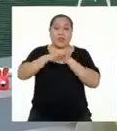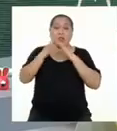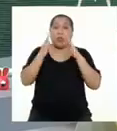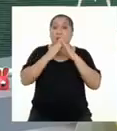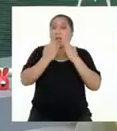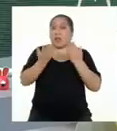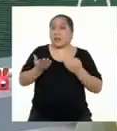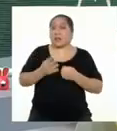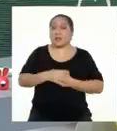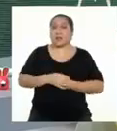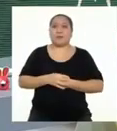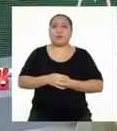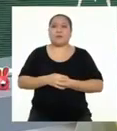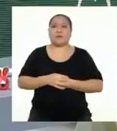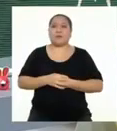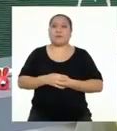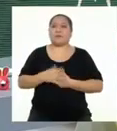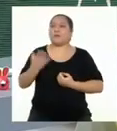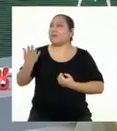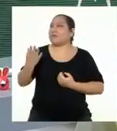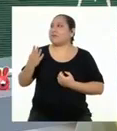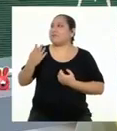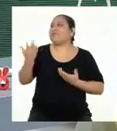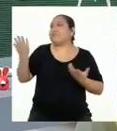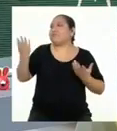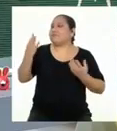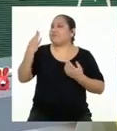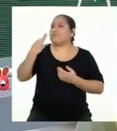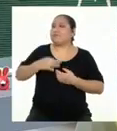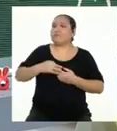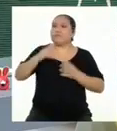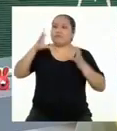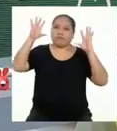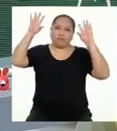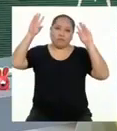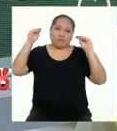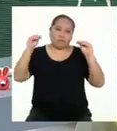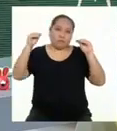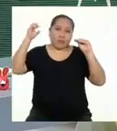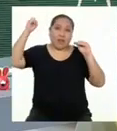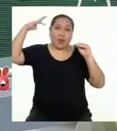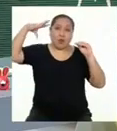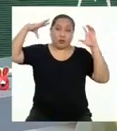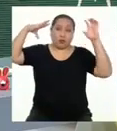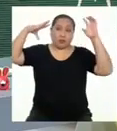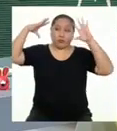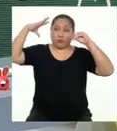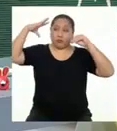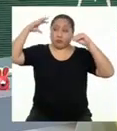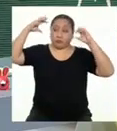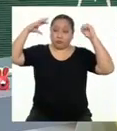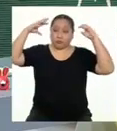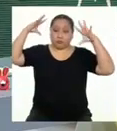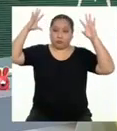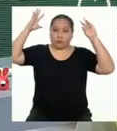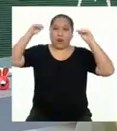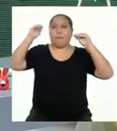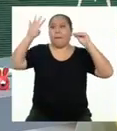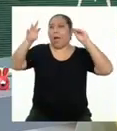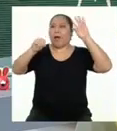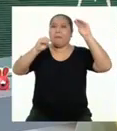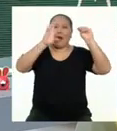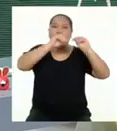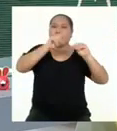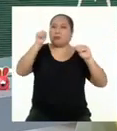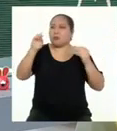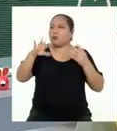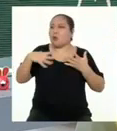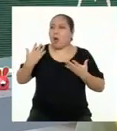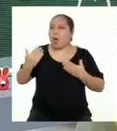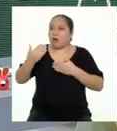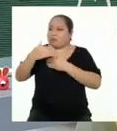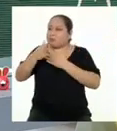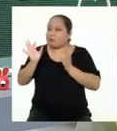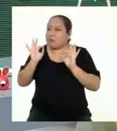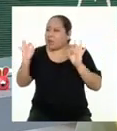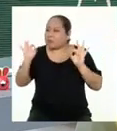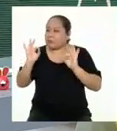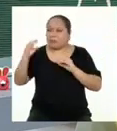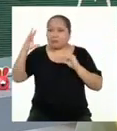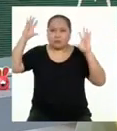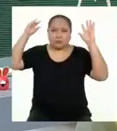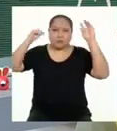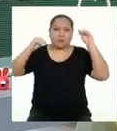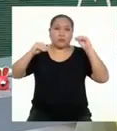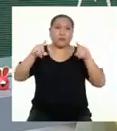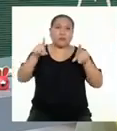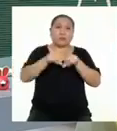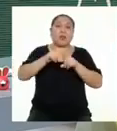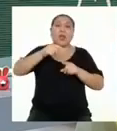hogar? Bueno, está la clásica de apagar la luz en lugares donde no hay nadie. También la de cerrar el caño mientras